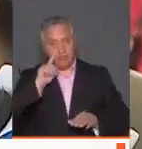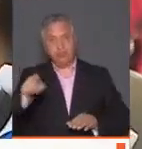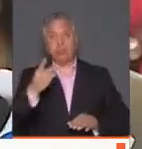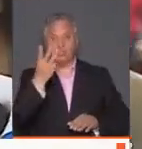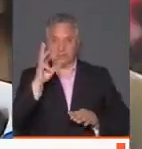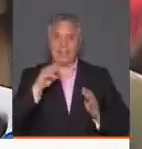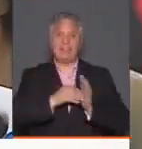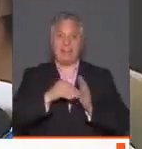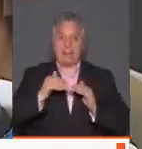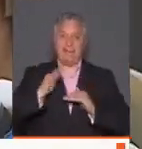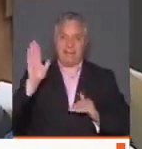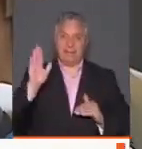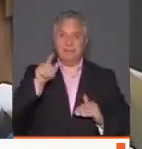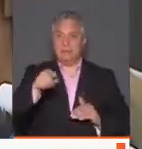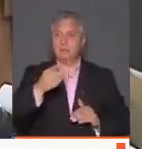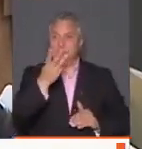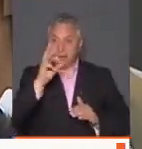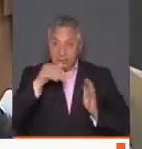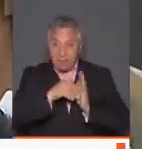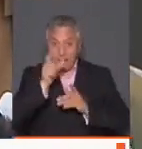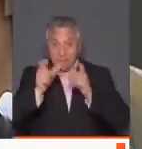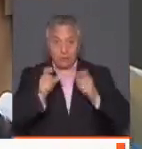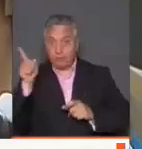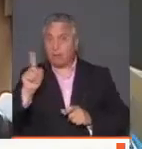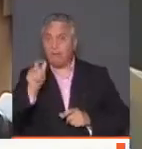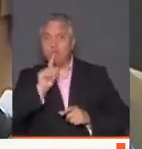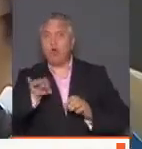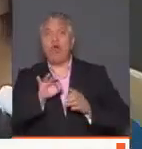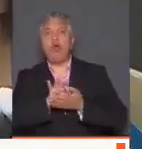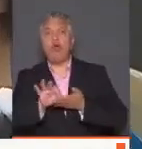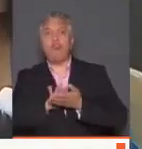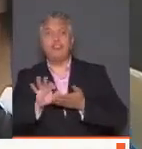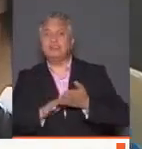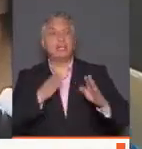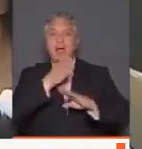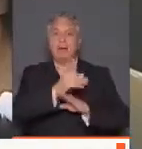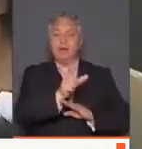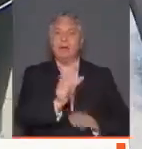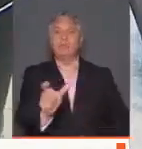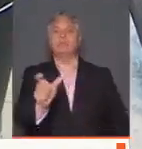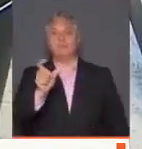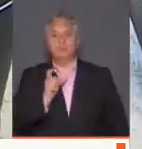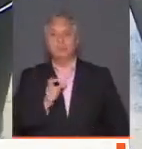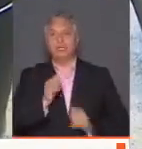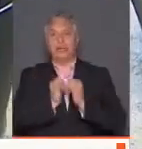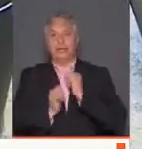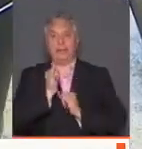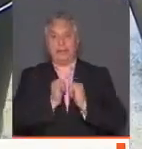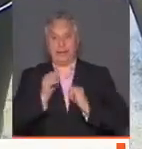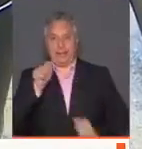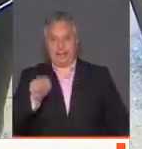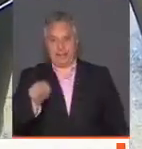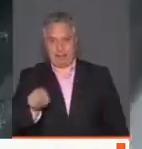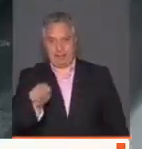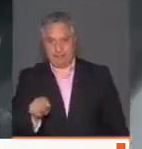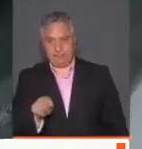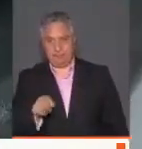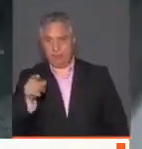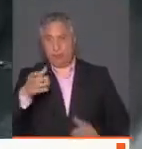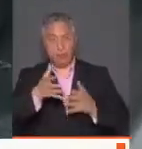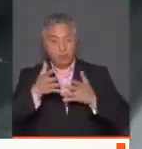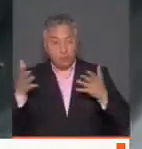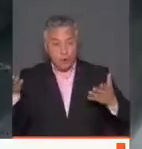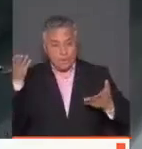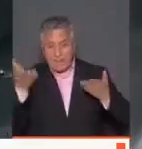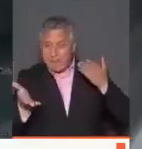Por tanto, más de 30.000 personas no han ido tampoco a oficinas, sino que la han sacado a través del sitio web. Pero ante tanta demanda, el sistema